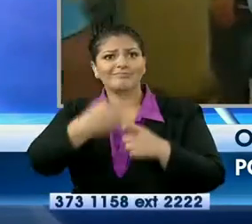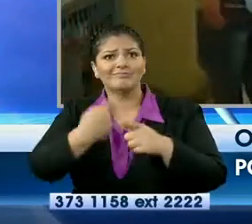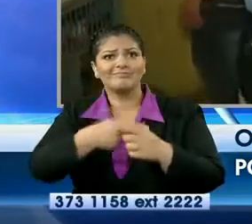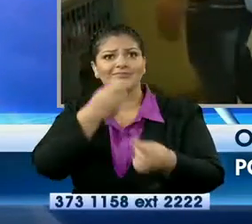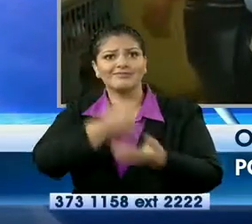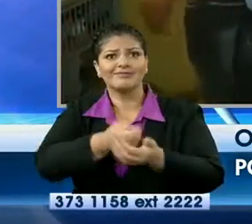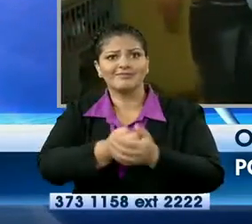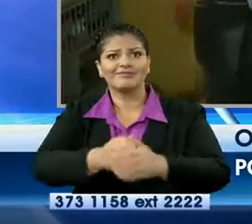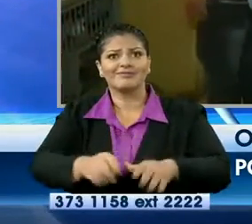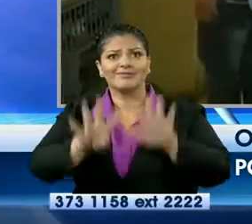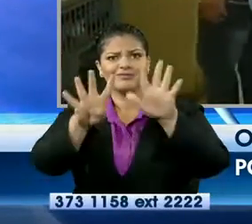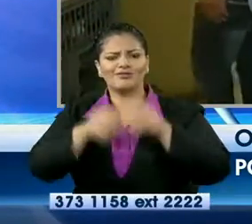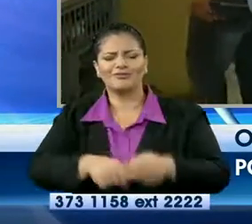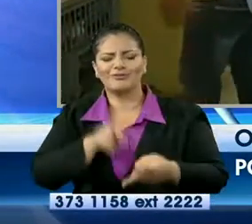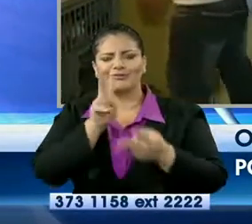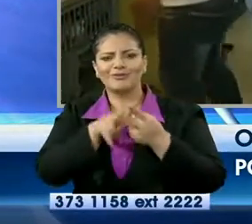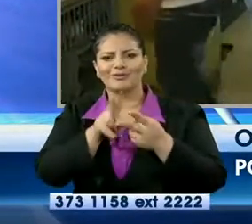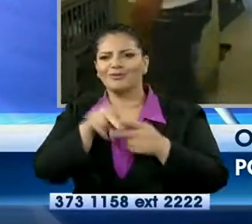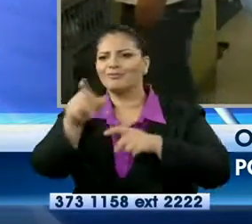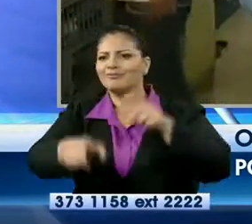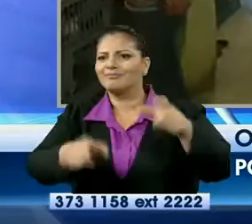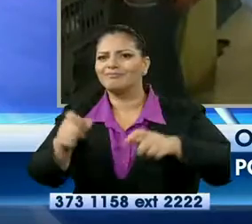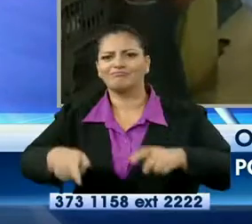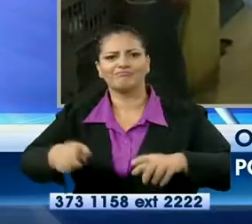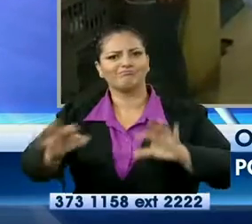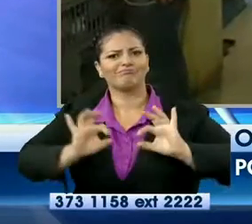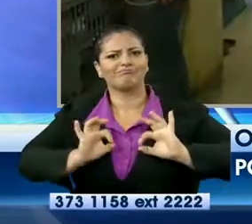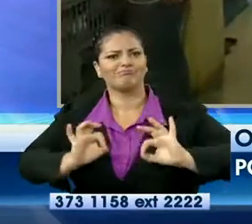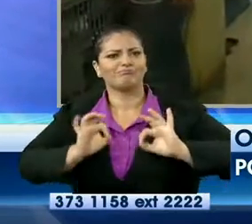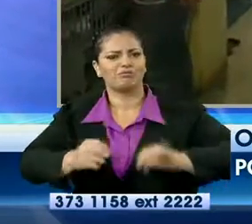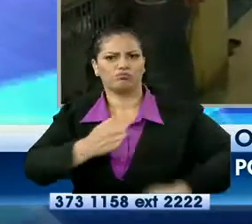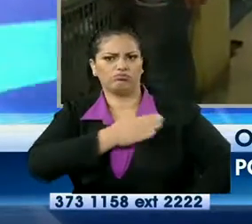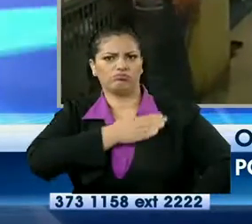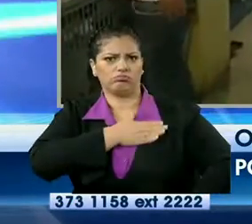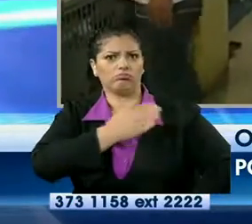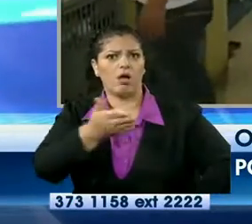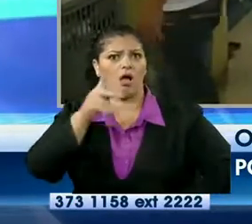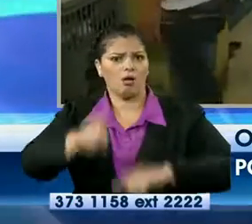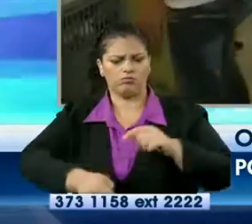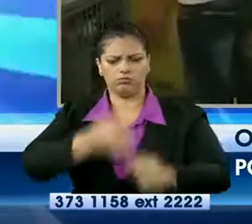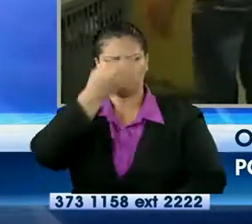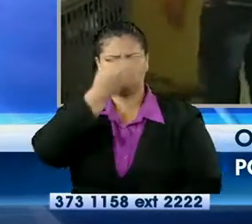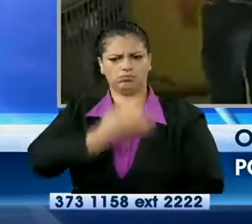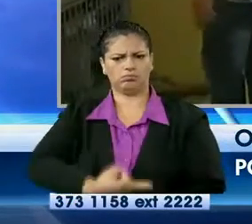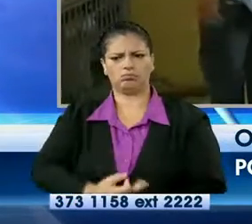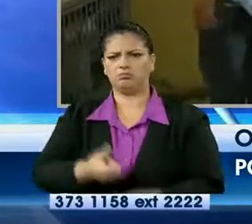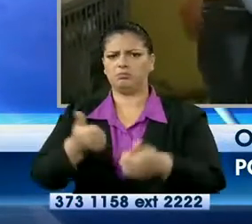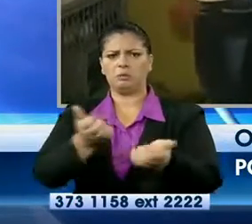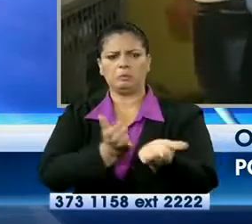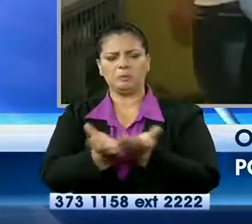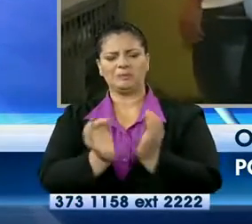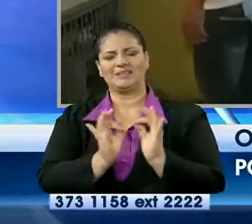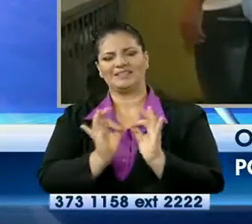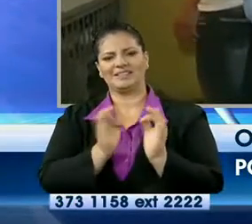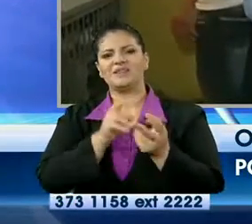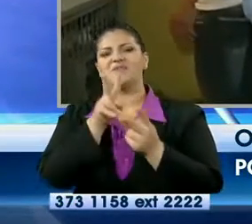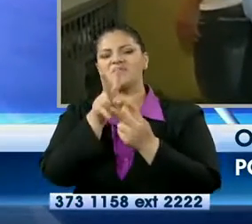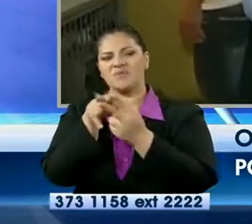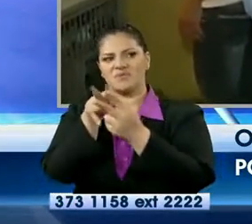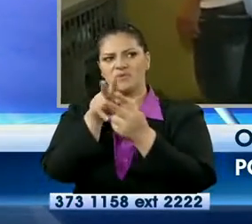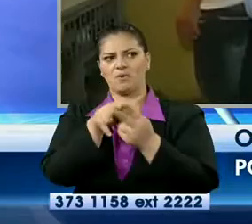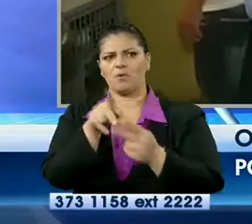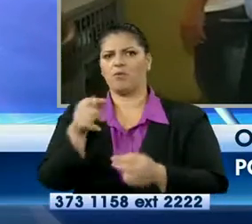ahí con muy buen nivel de confianza, de seriedad y de buen servicio. En